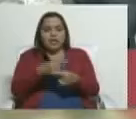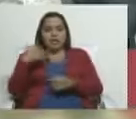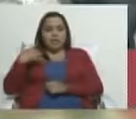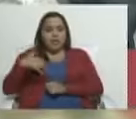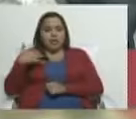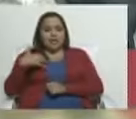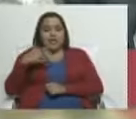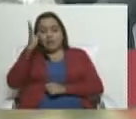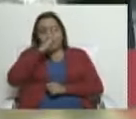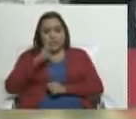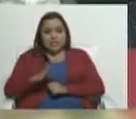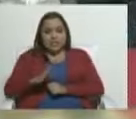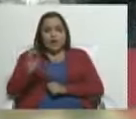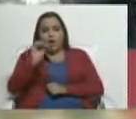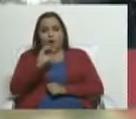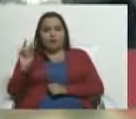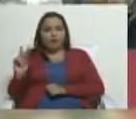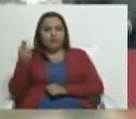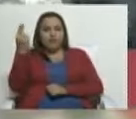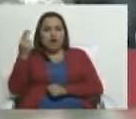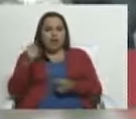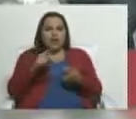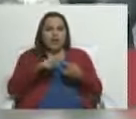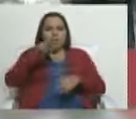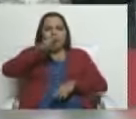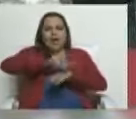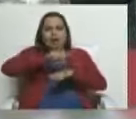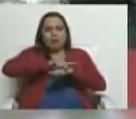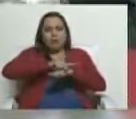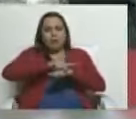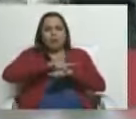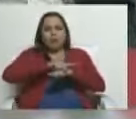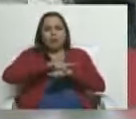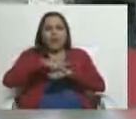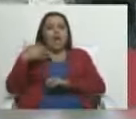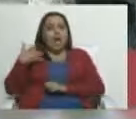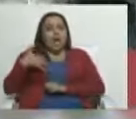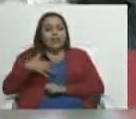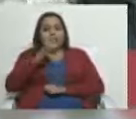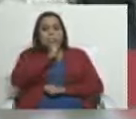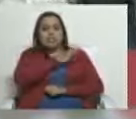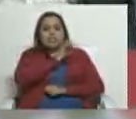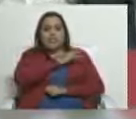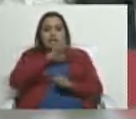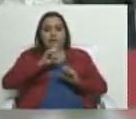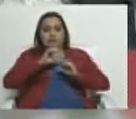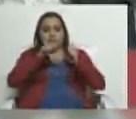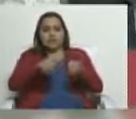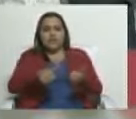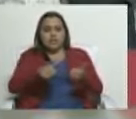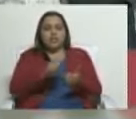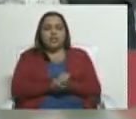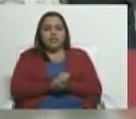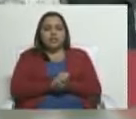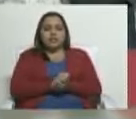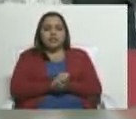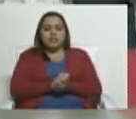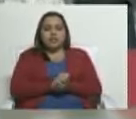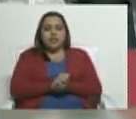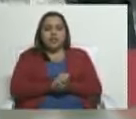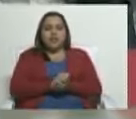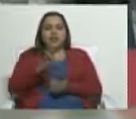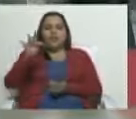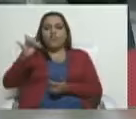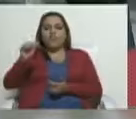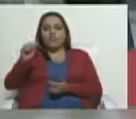o las dictaduras en Uruguay, en Paraguay, en Argentina y en Chile, surgen el tema del neofascismo como tal,